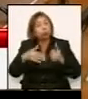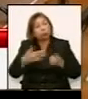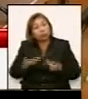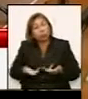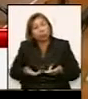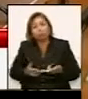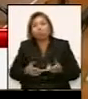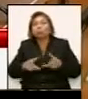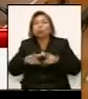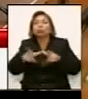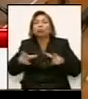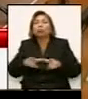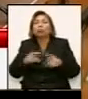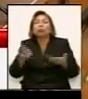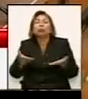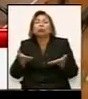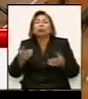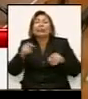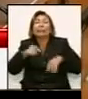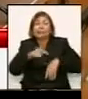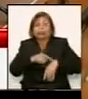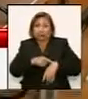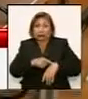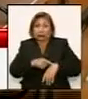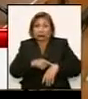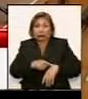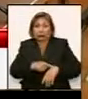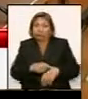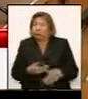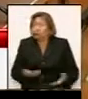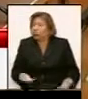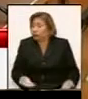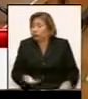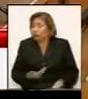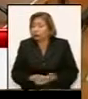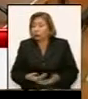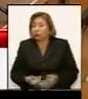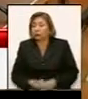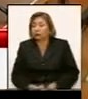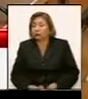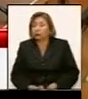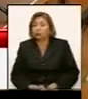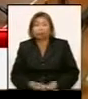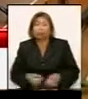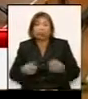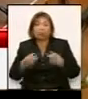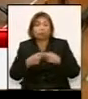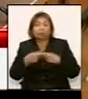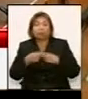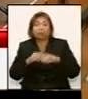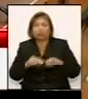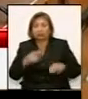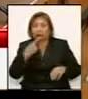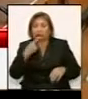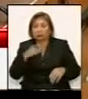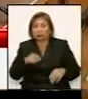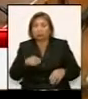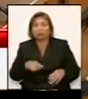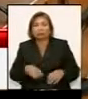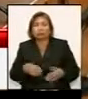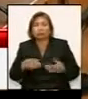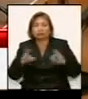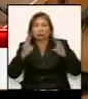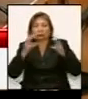la ubicación en el extraño en su momento que digamos eso comparte rápidamente por internet este tipo de violencia